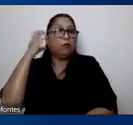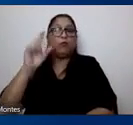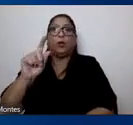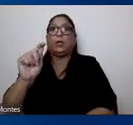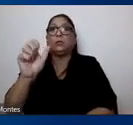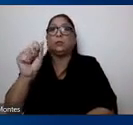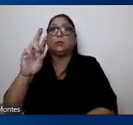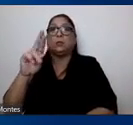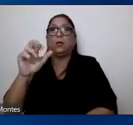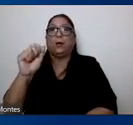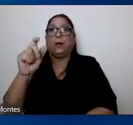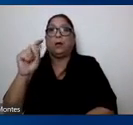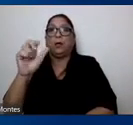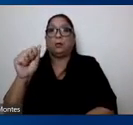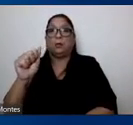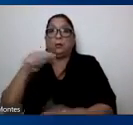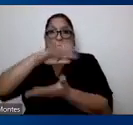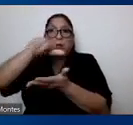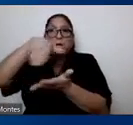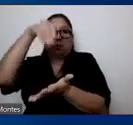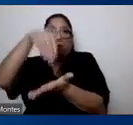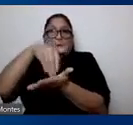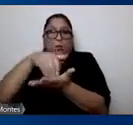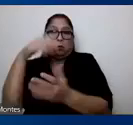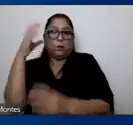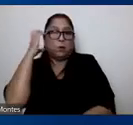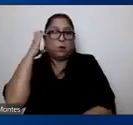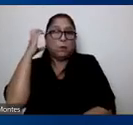centro de Miraflores,